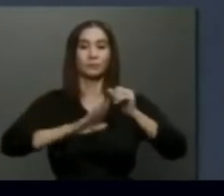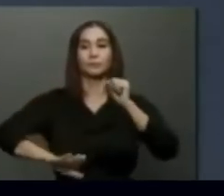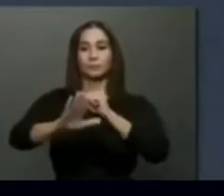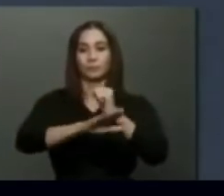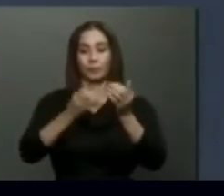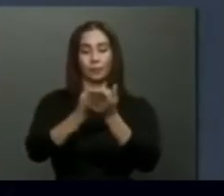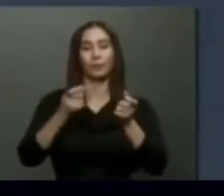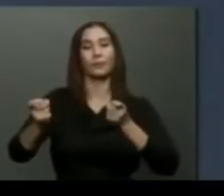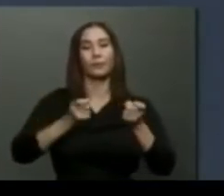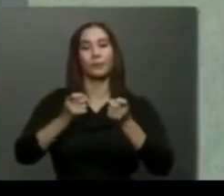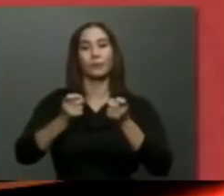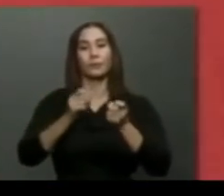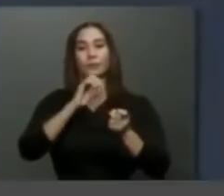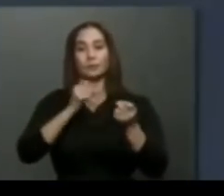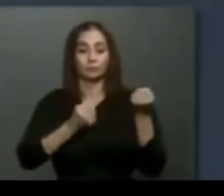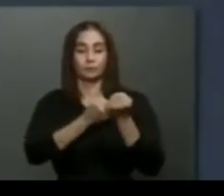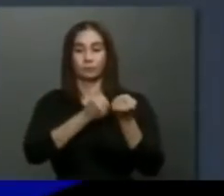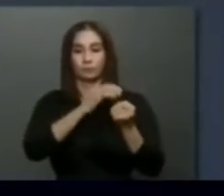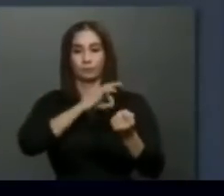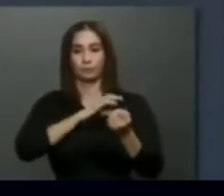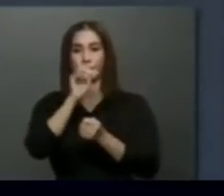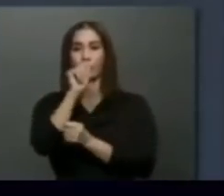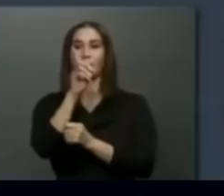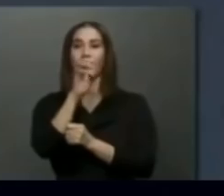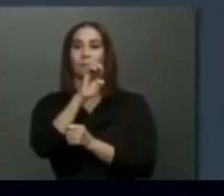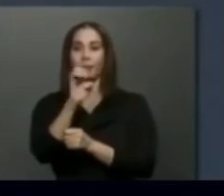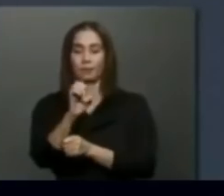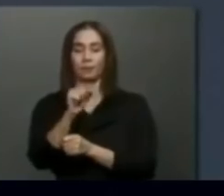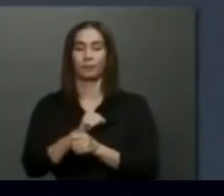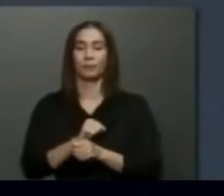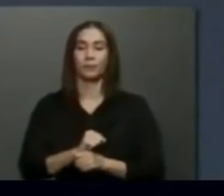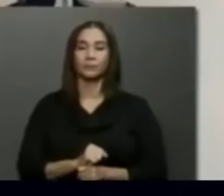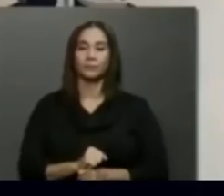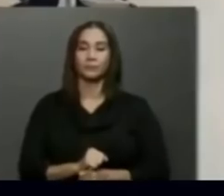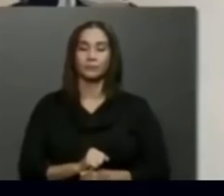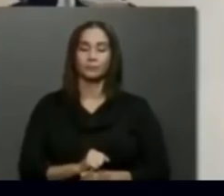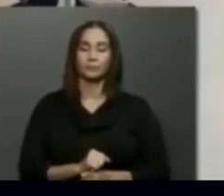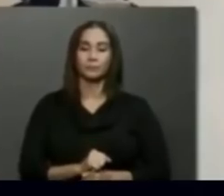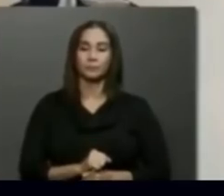general de la Administradora de Subsidios Sociales, ADES, la señora Digna Reynoso.